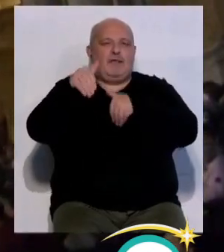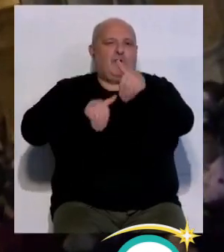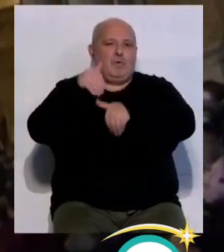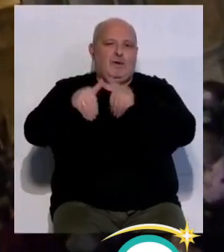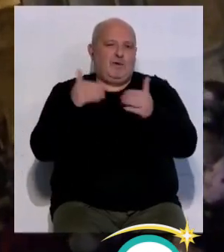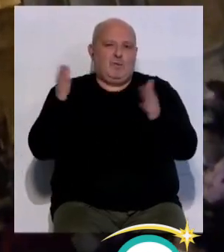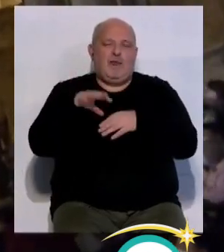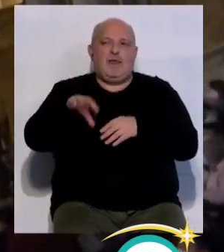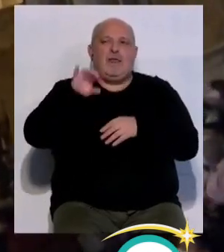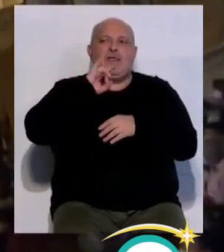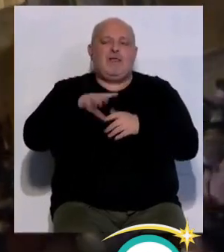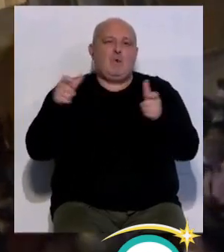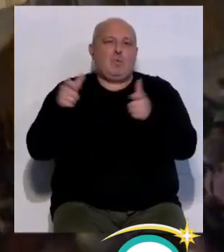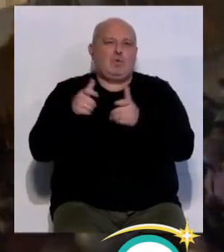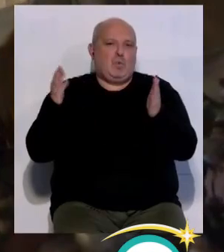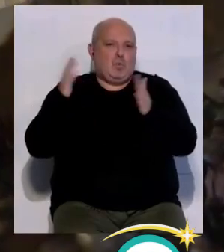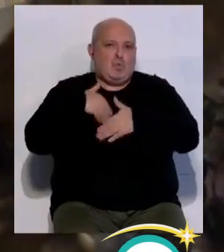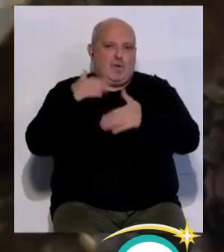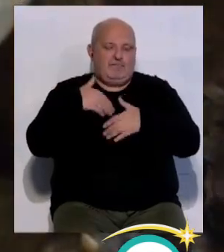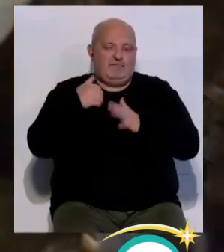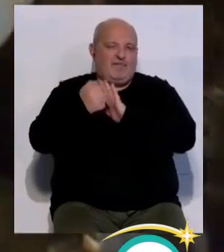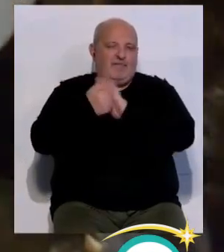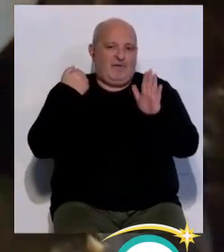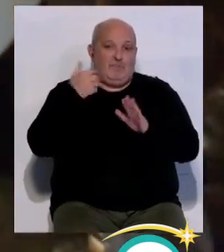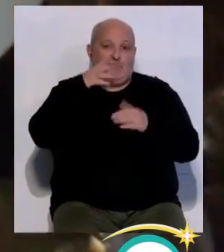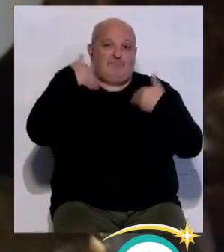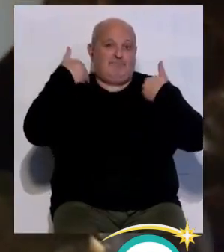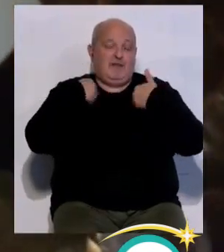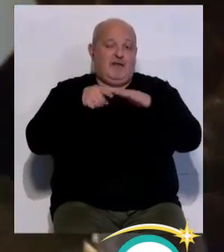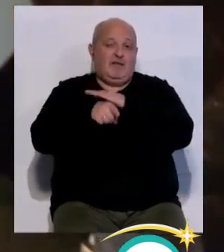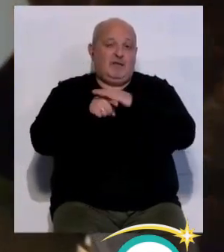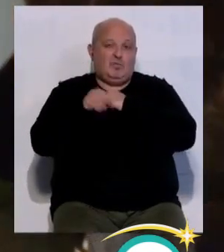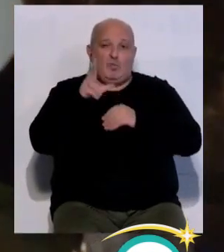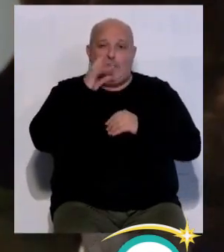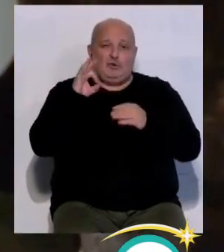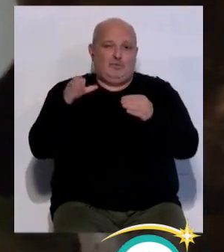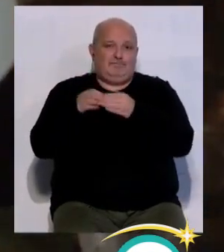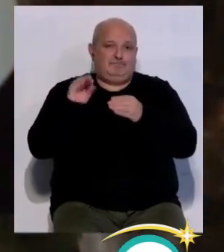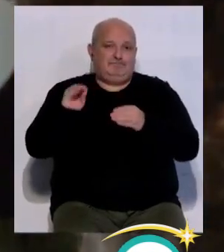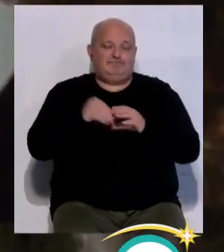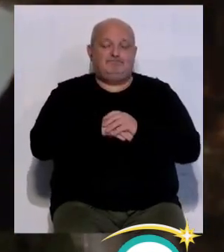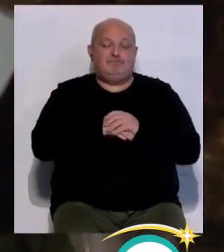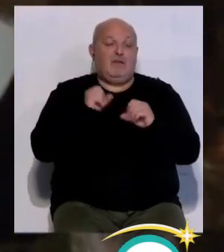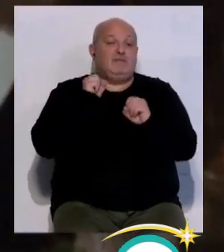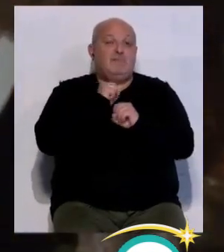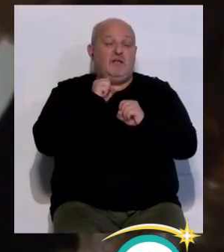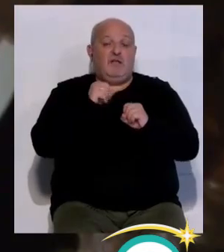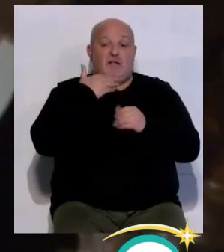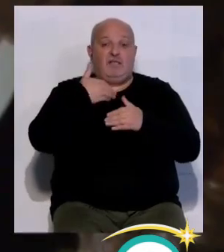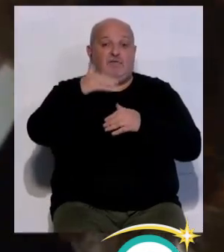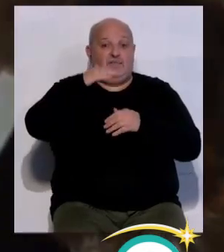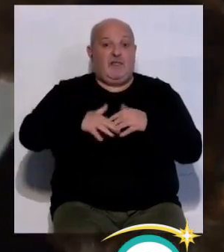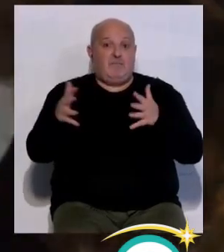cabildo que elija a la nueva Junta de Gobierno, órgano encargado de gestionar el cortejo. Con la Semana Santa a finales de